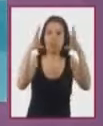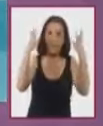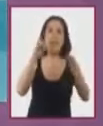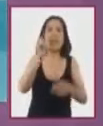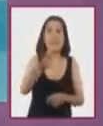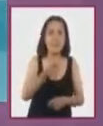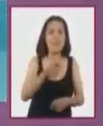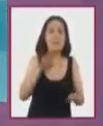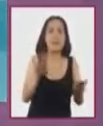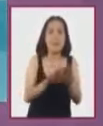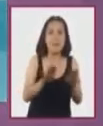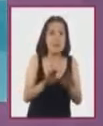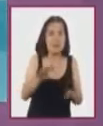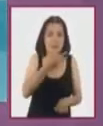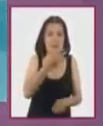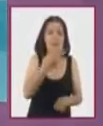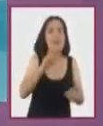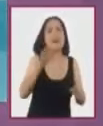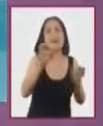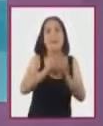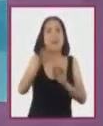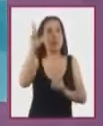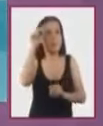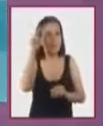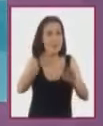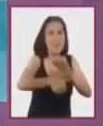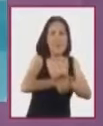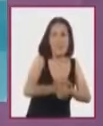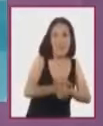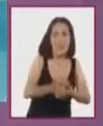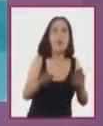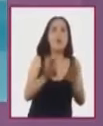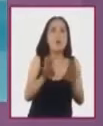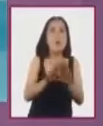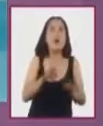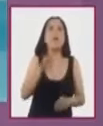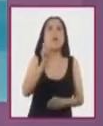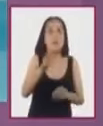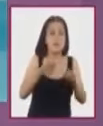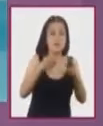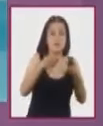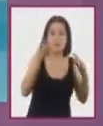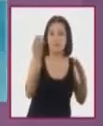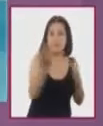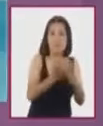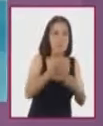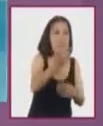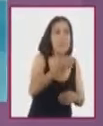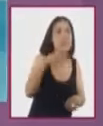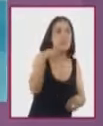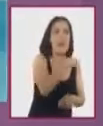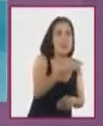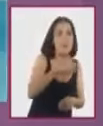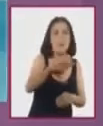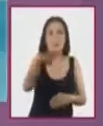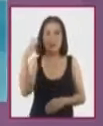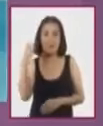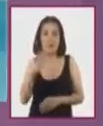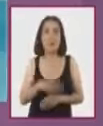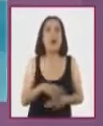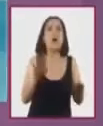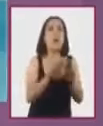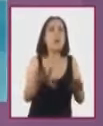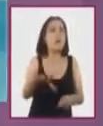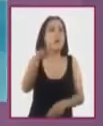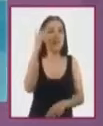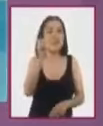distancia que, en este caso, la liebre y la tortuga recorren, dividida entre el tiempo que emplearon en recorrer esa distancia. La rapidez se